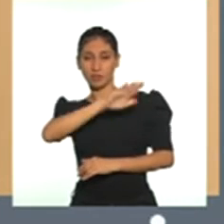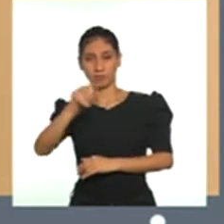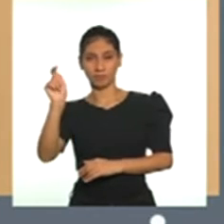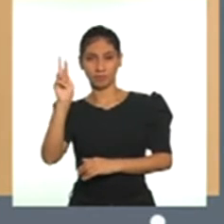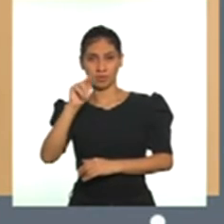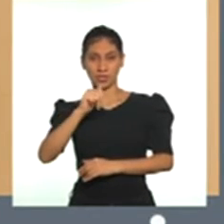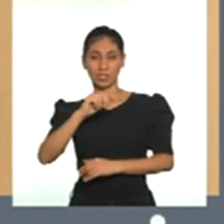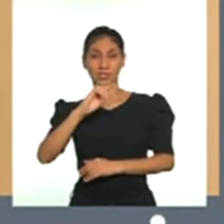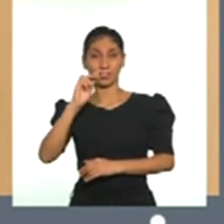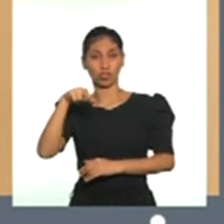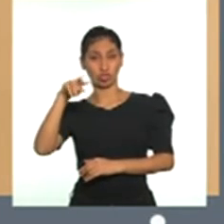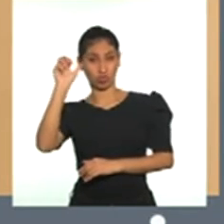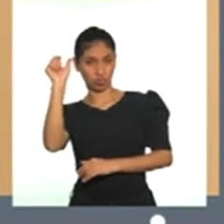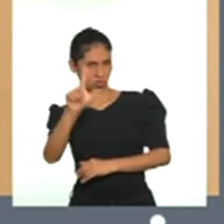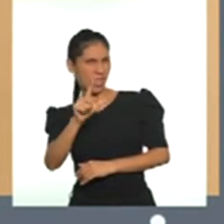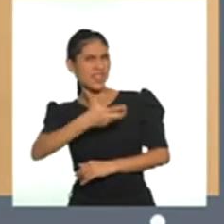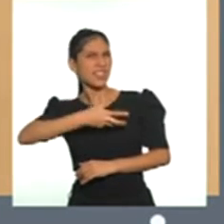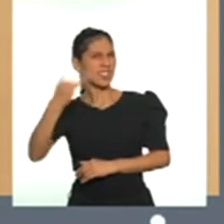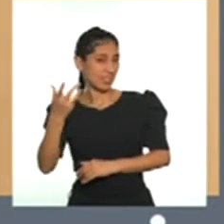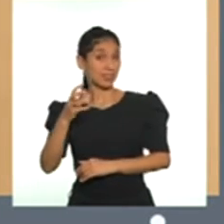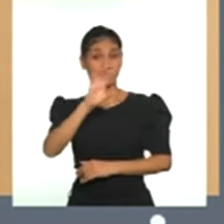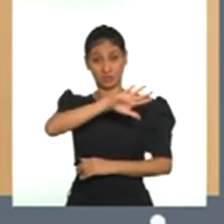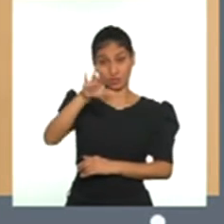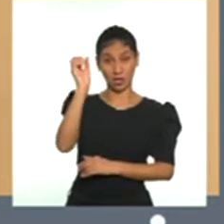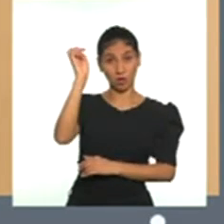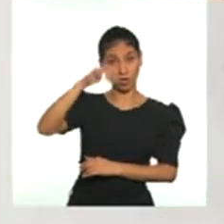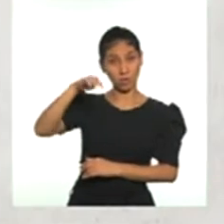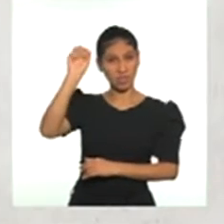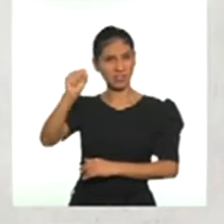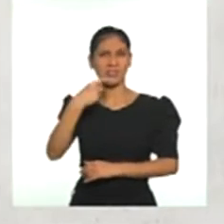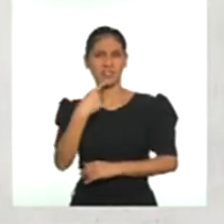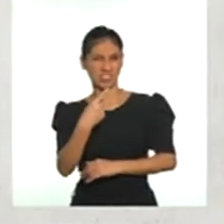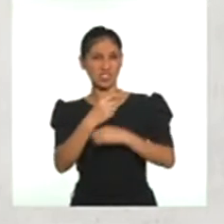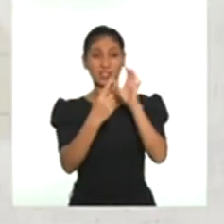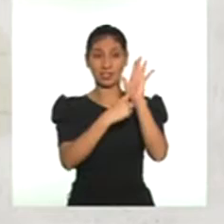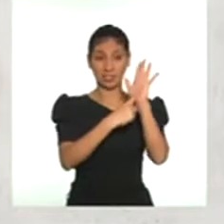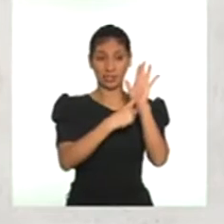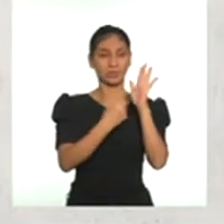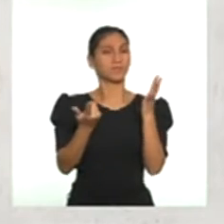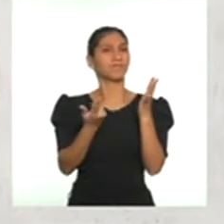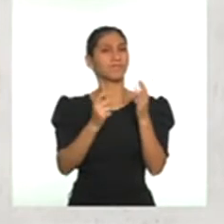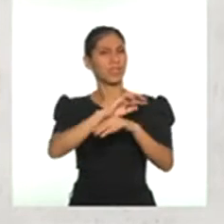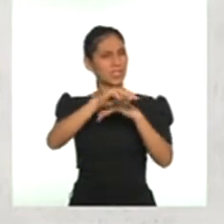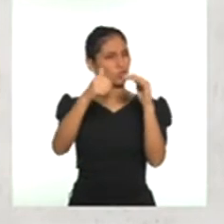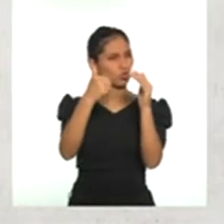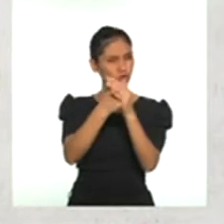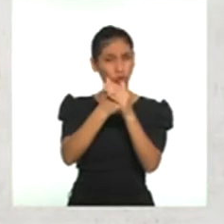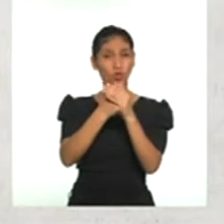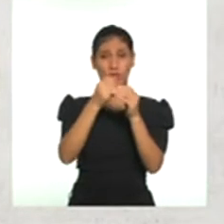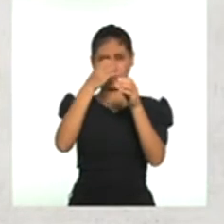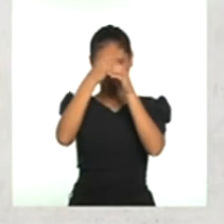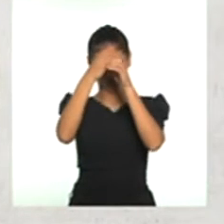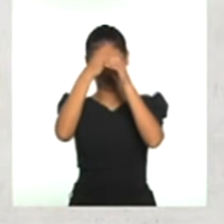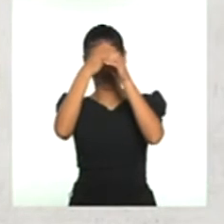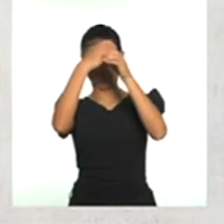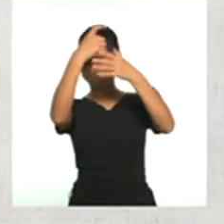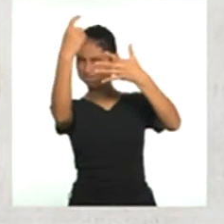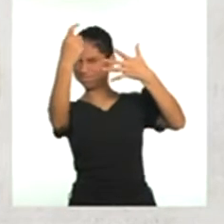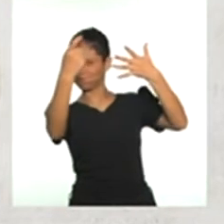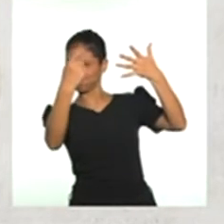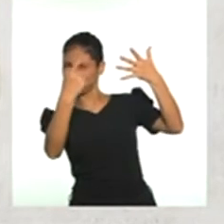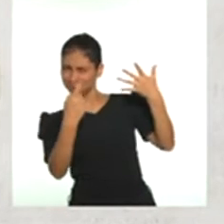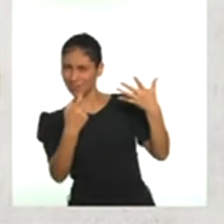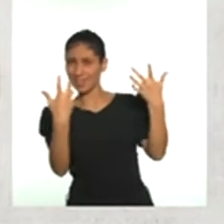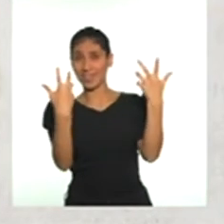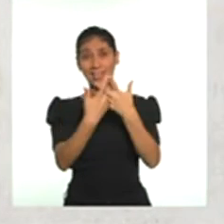el año 2002 señalaba que la medicina tradicional es... la suma total de conocimientos, técnicas y